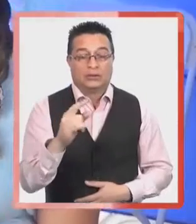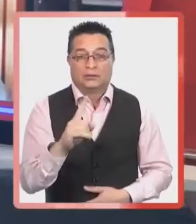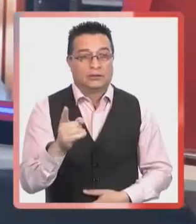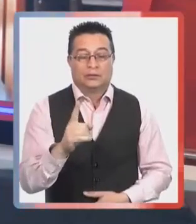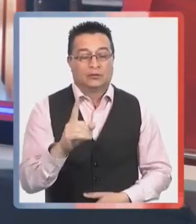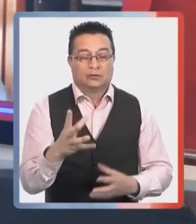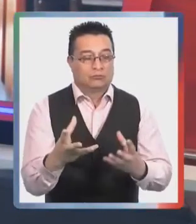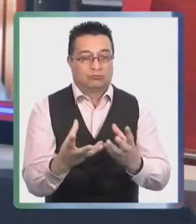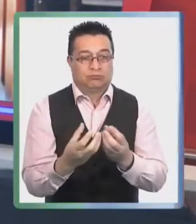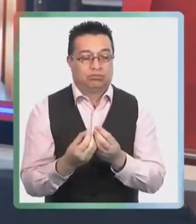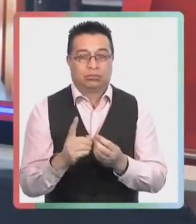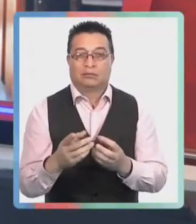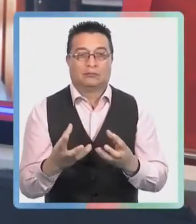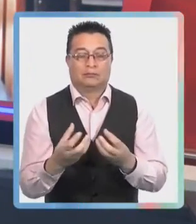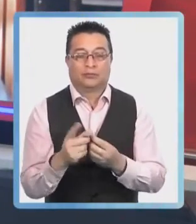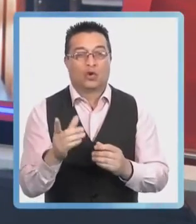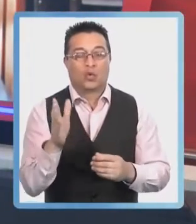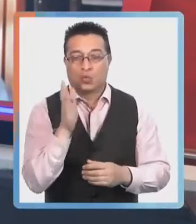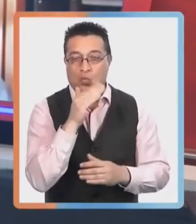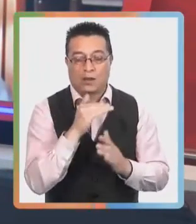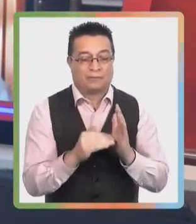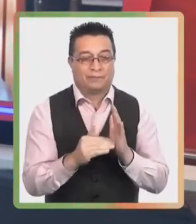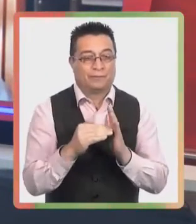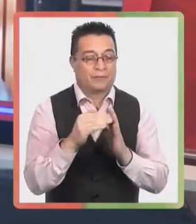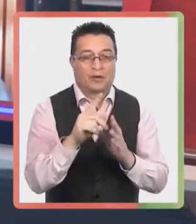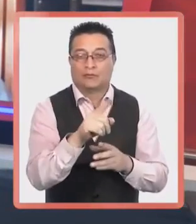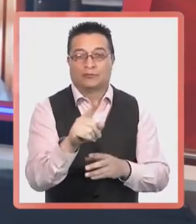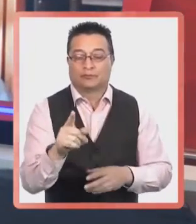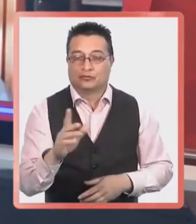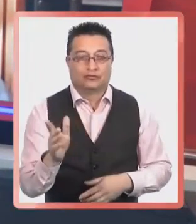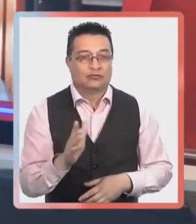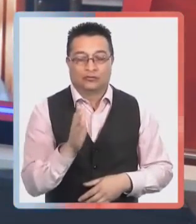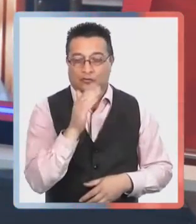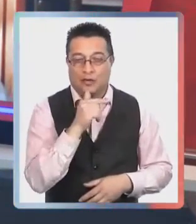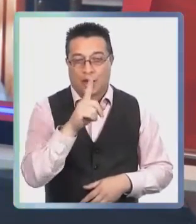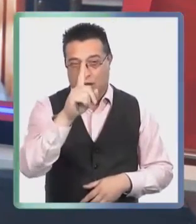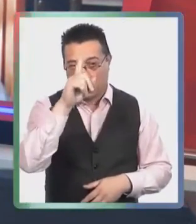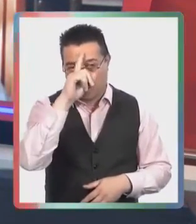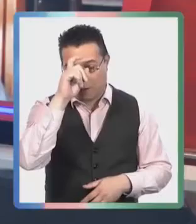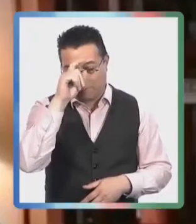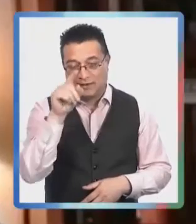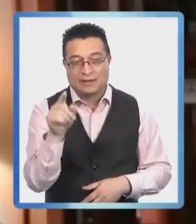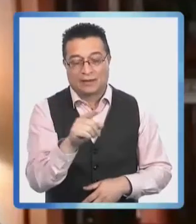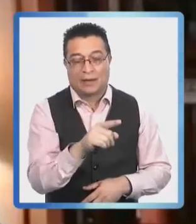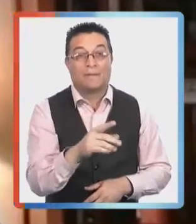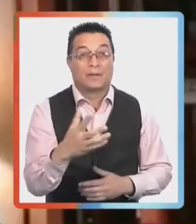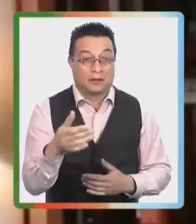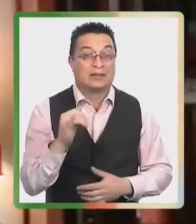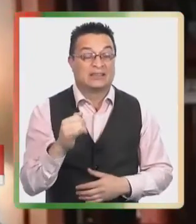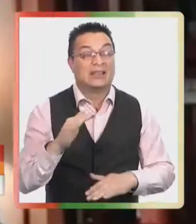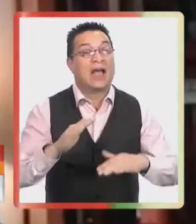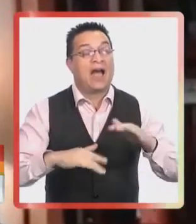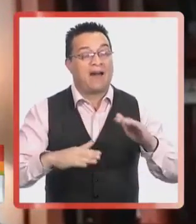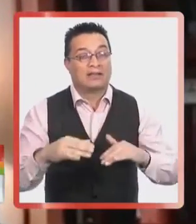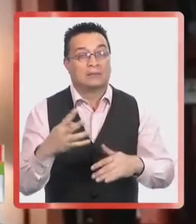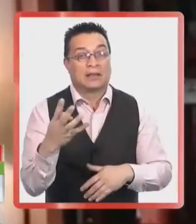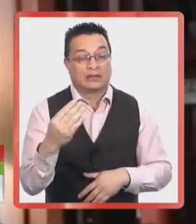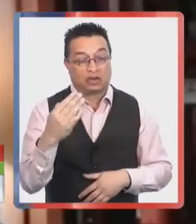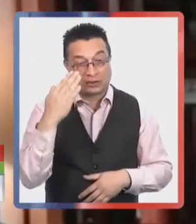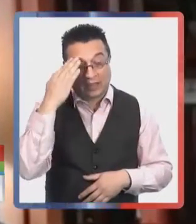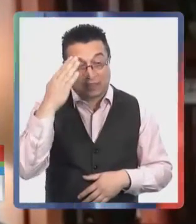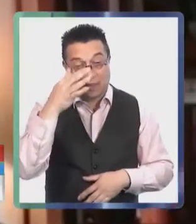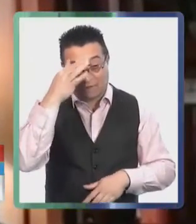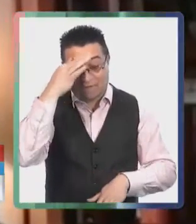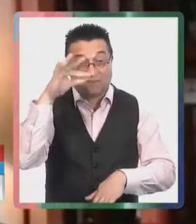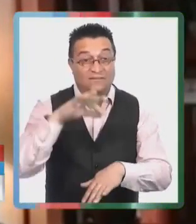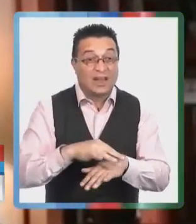no están repletas, no hay un aumento de casos todavía hospitalizados, aunque eso a veces se ve 14 días después